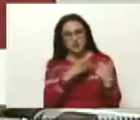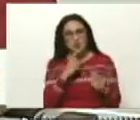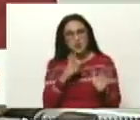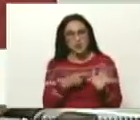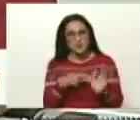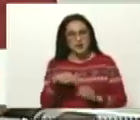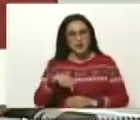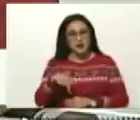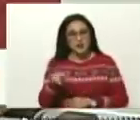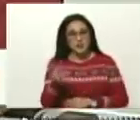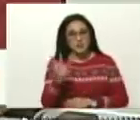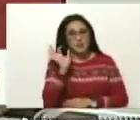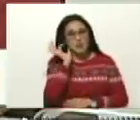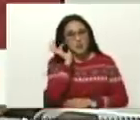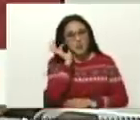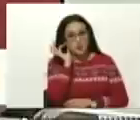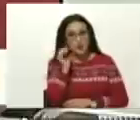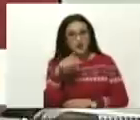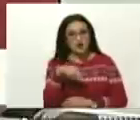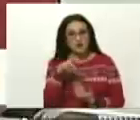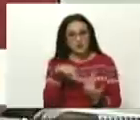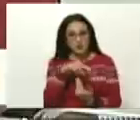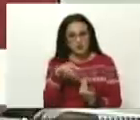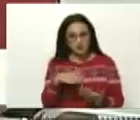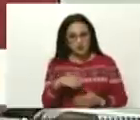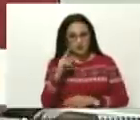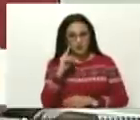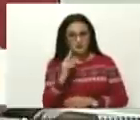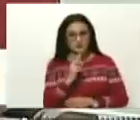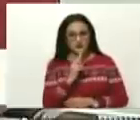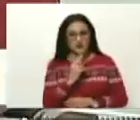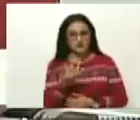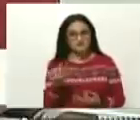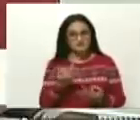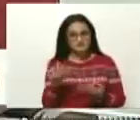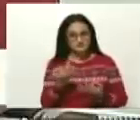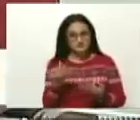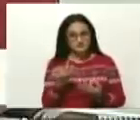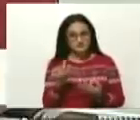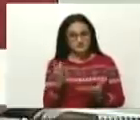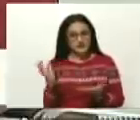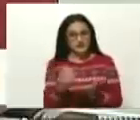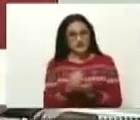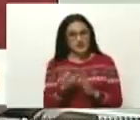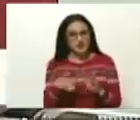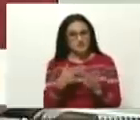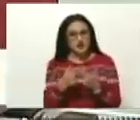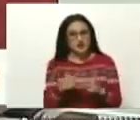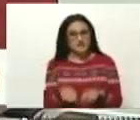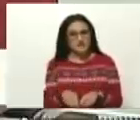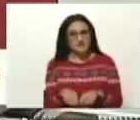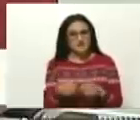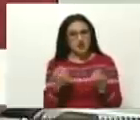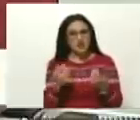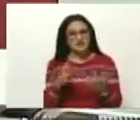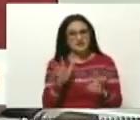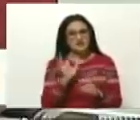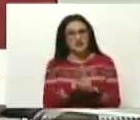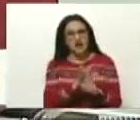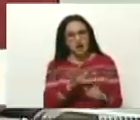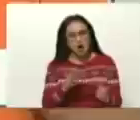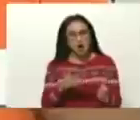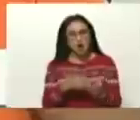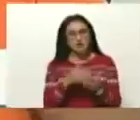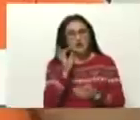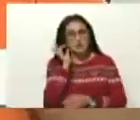mujer en la Revolución Bolivariana, la necesidad de erradicar la violencia contra la mujer. Cualquier tipo de violencia debe